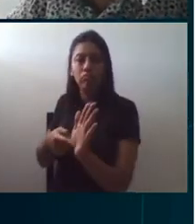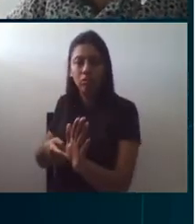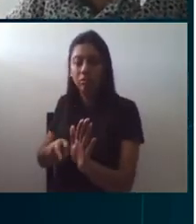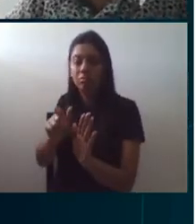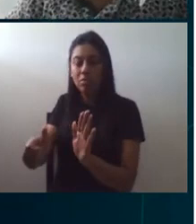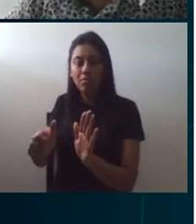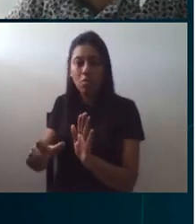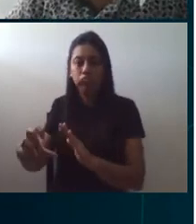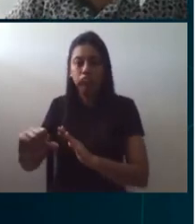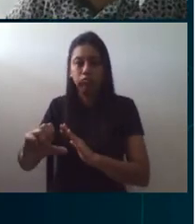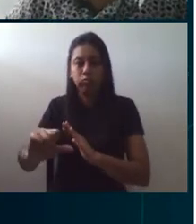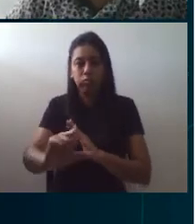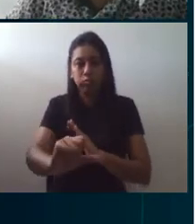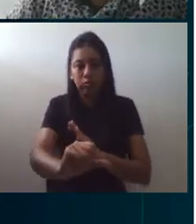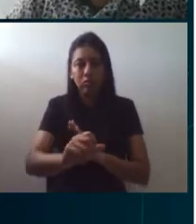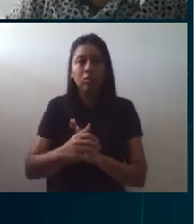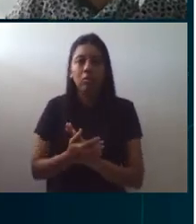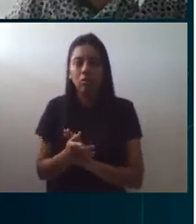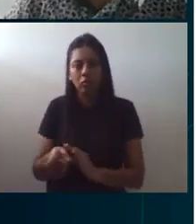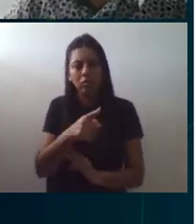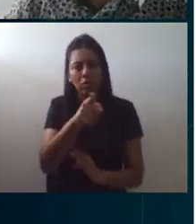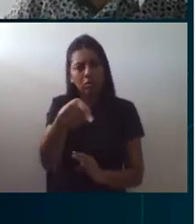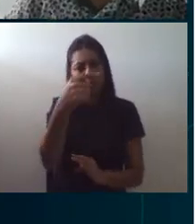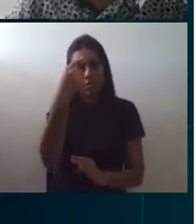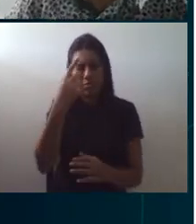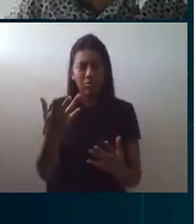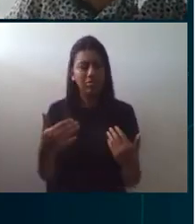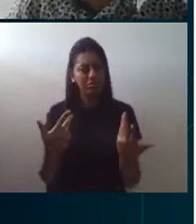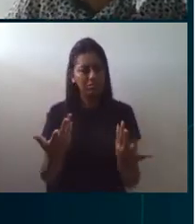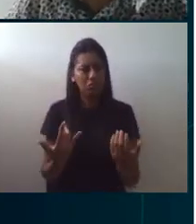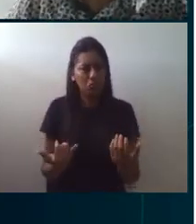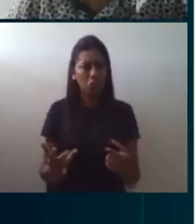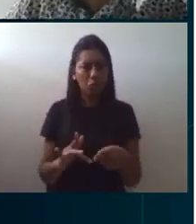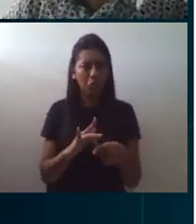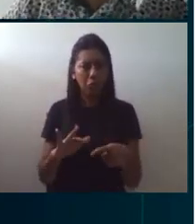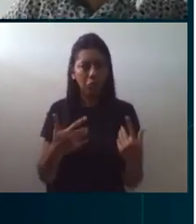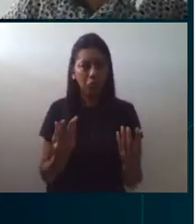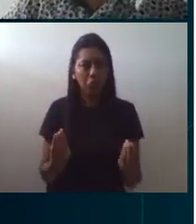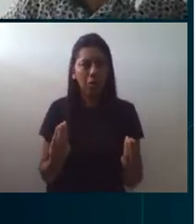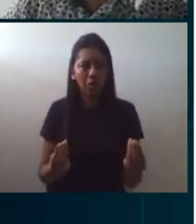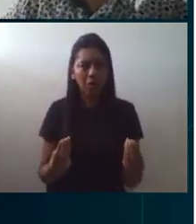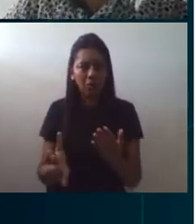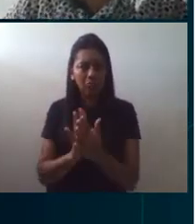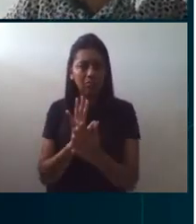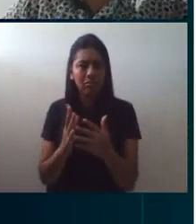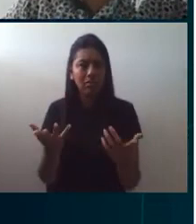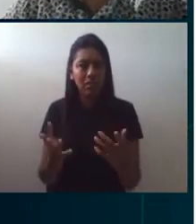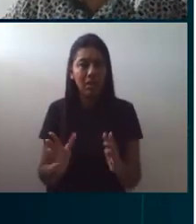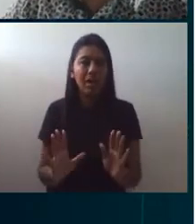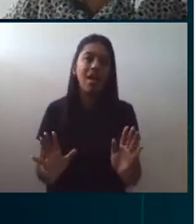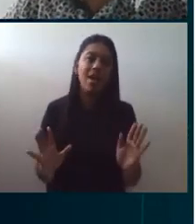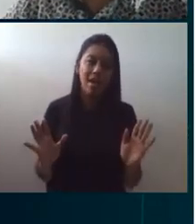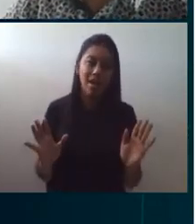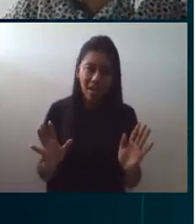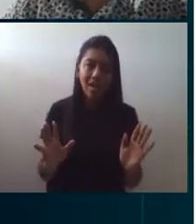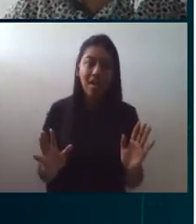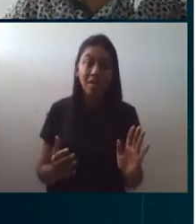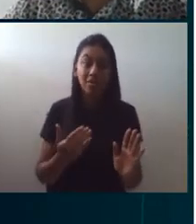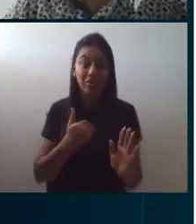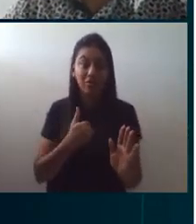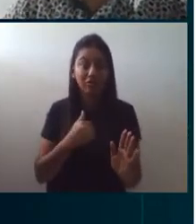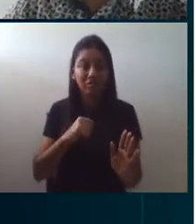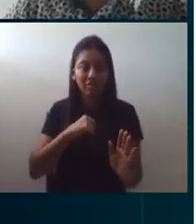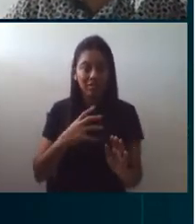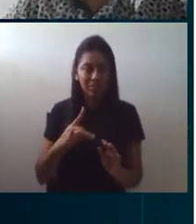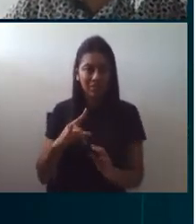bueno, ¿y qué aplicación podría tener eso? Una de las aplicaciones más importantes que esto tiene es la asignación de trabajo. Y es que si yo tengo una lección aprendida o una tarea pendiente en la gestión